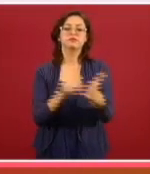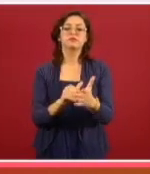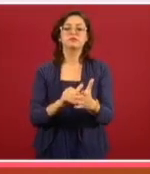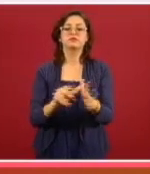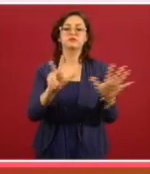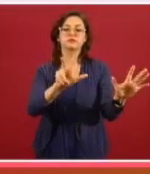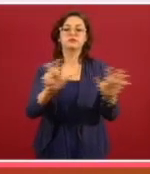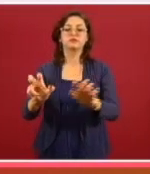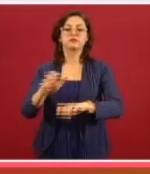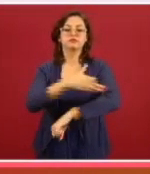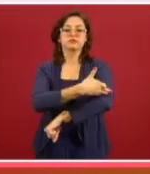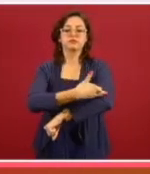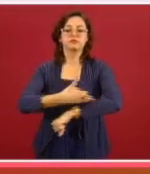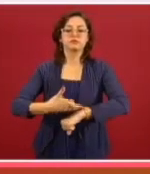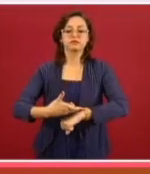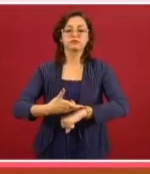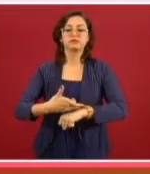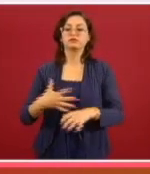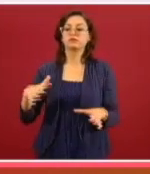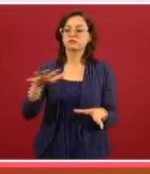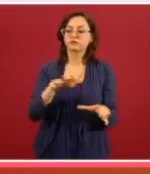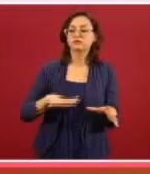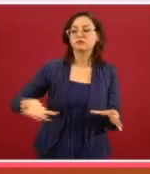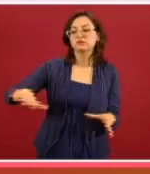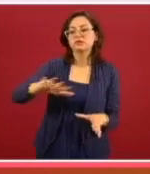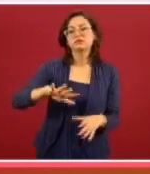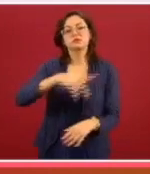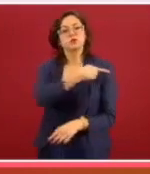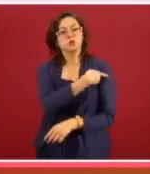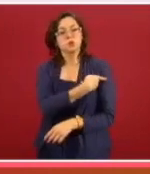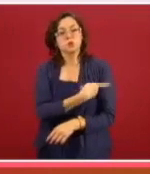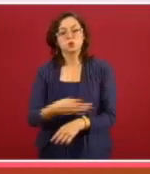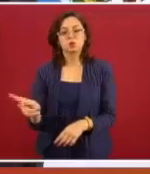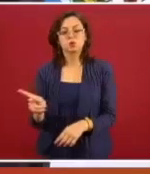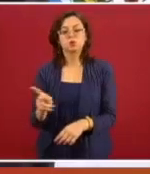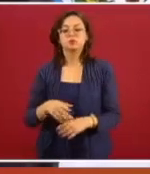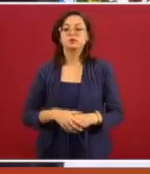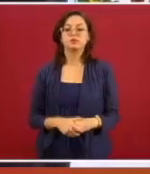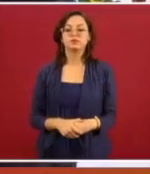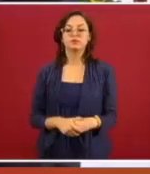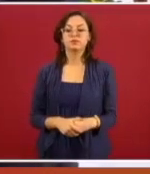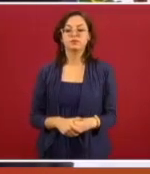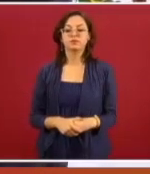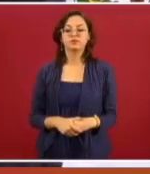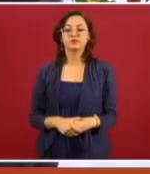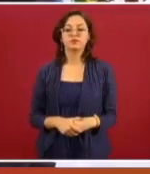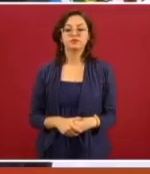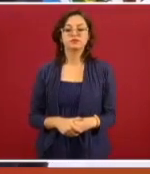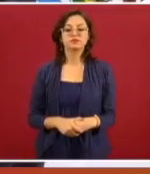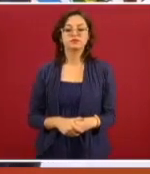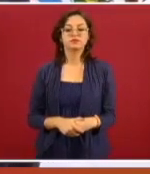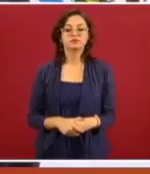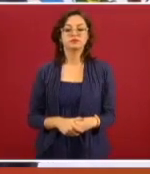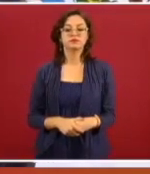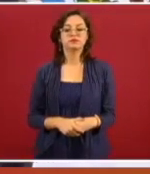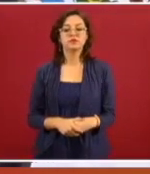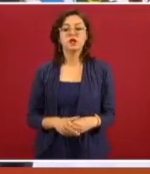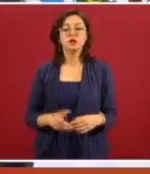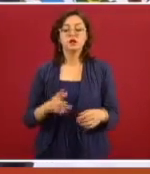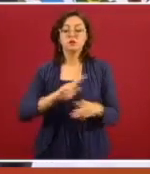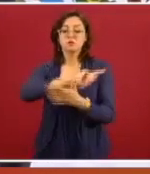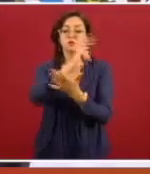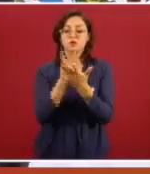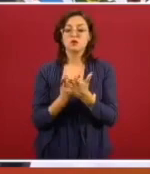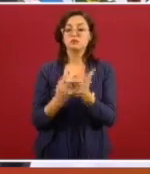17,800 familias de zonas marginadas. El programa Internet para